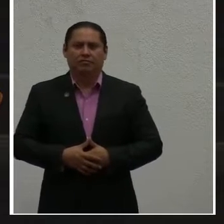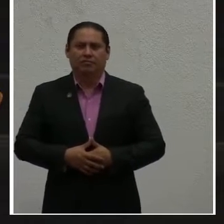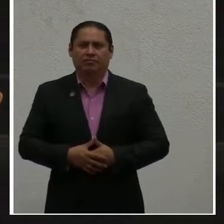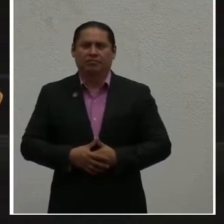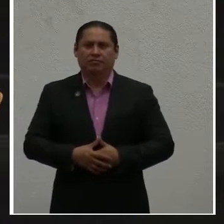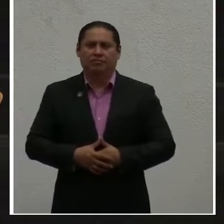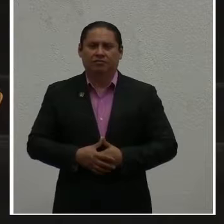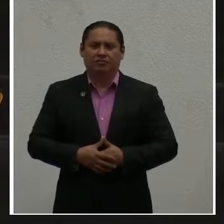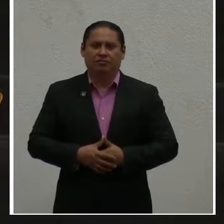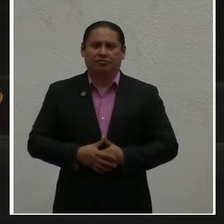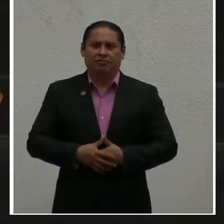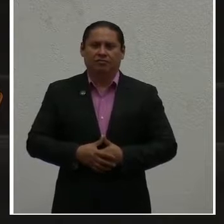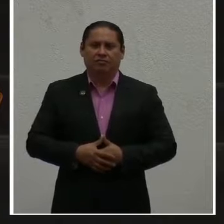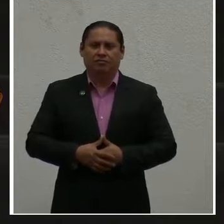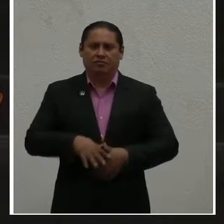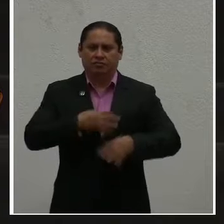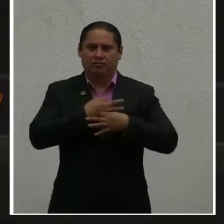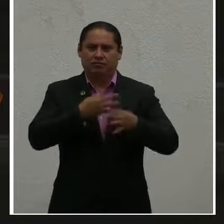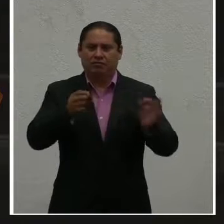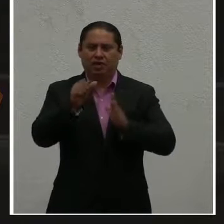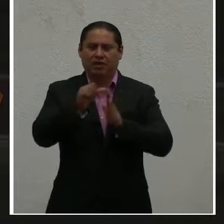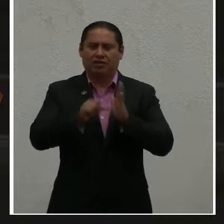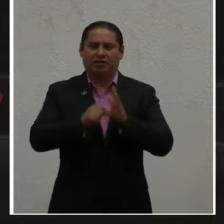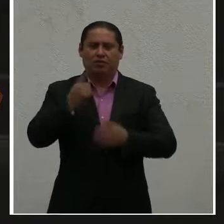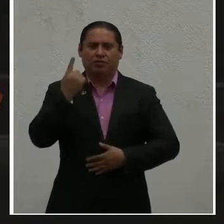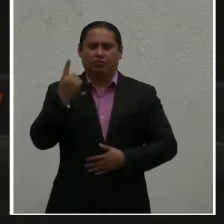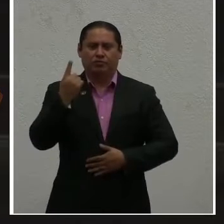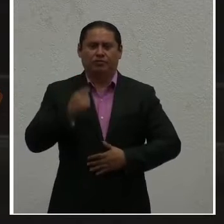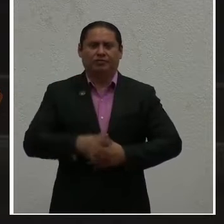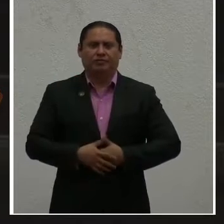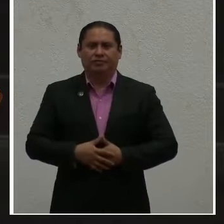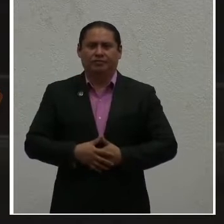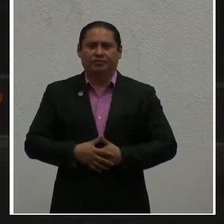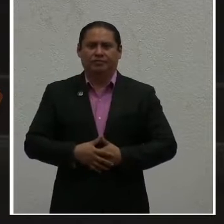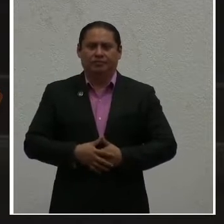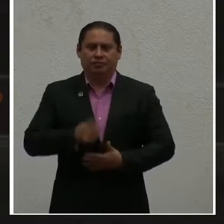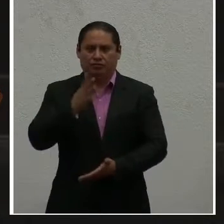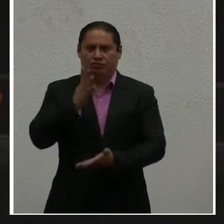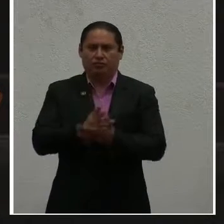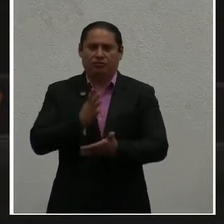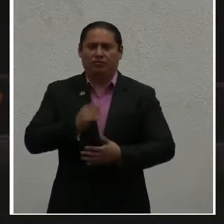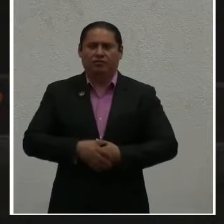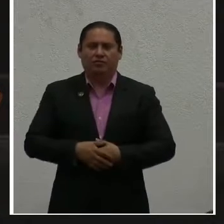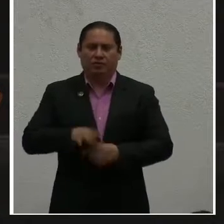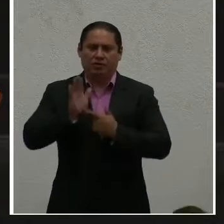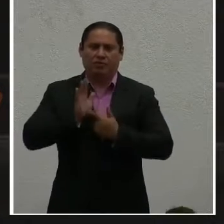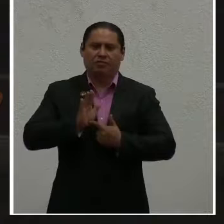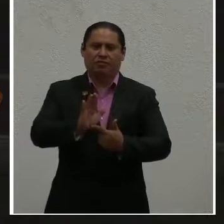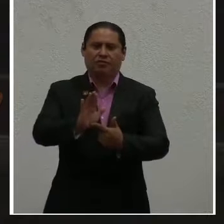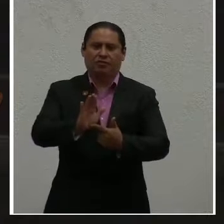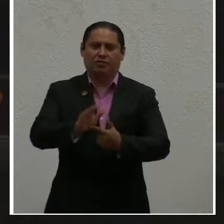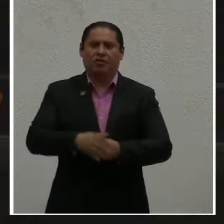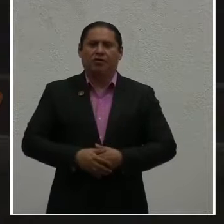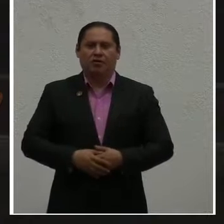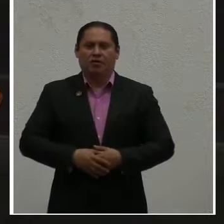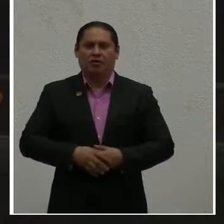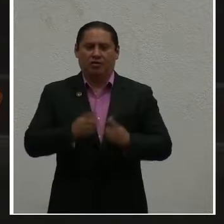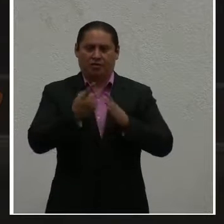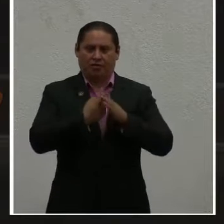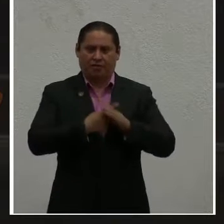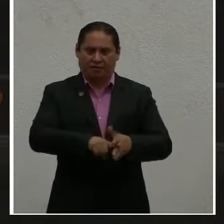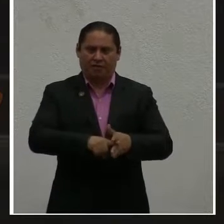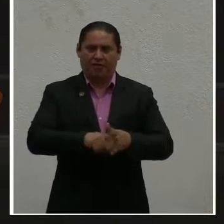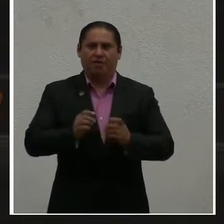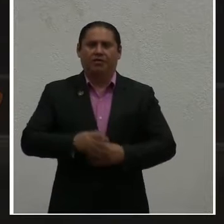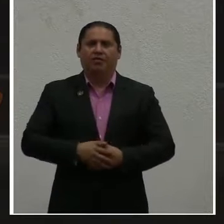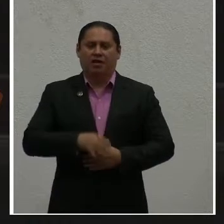Transitorio. Artículo 1. Único. El presente decreto comenzará a regir a partir de la